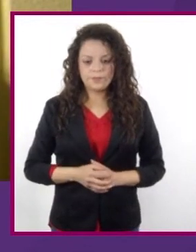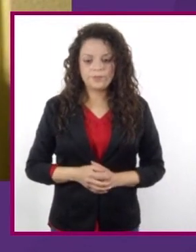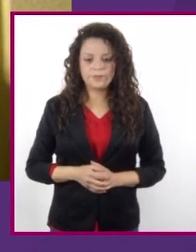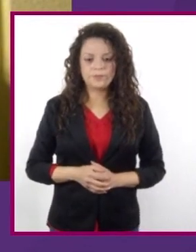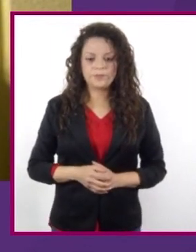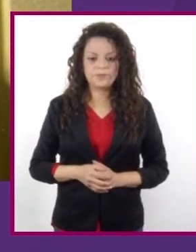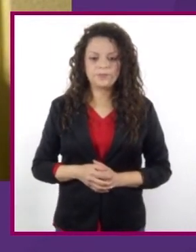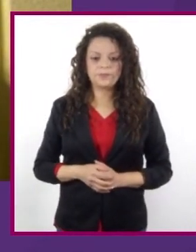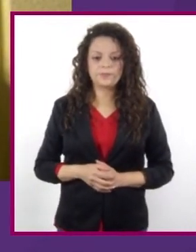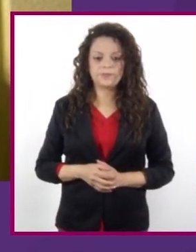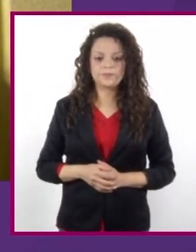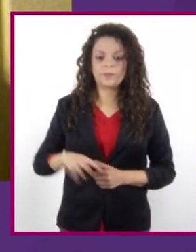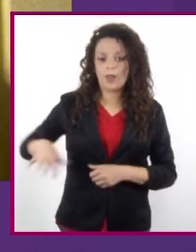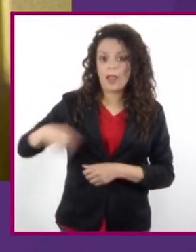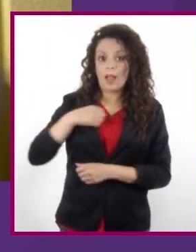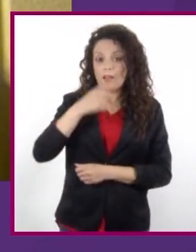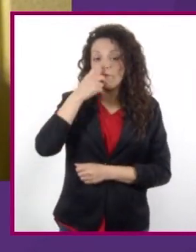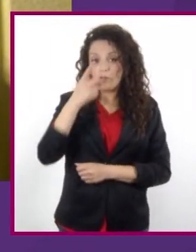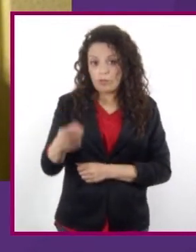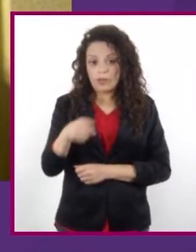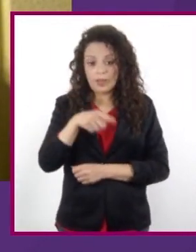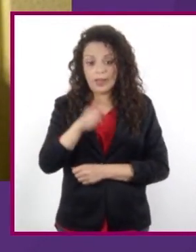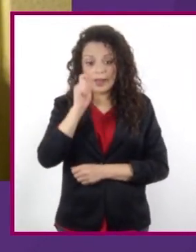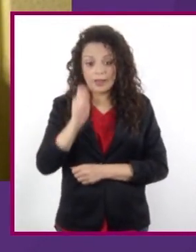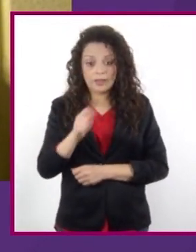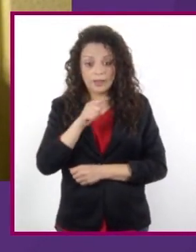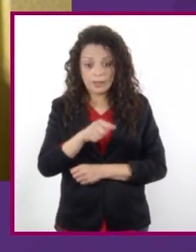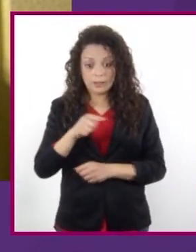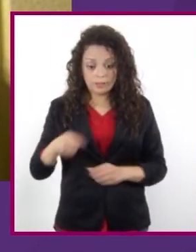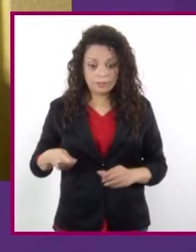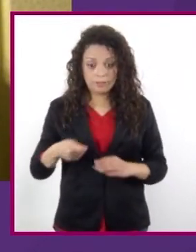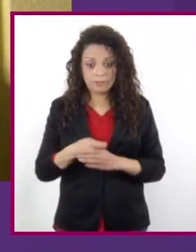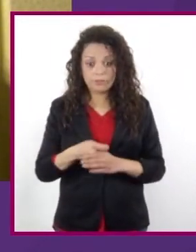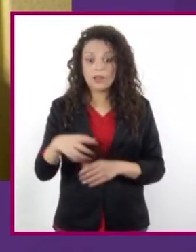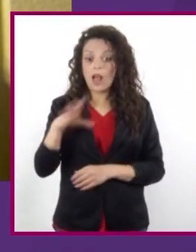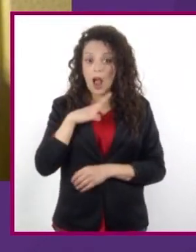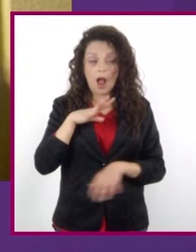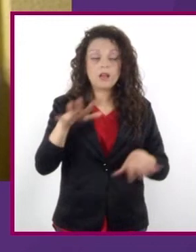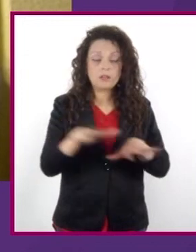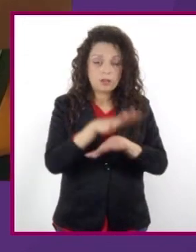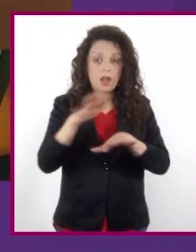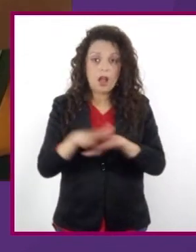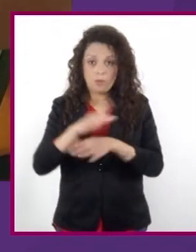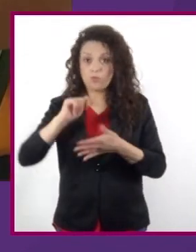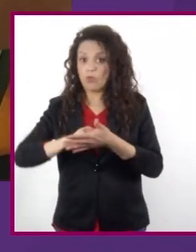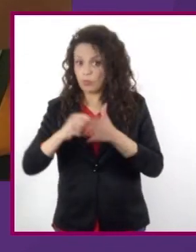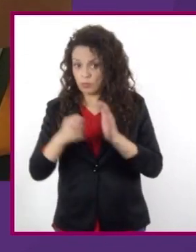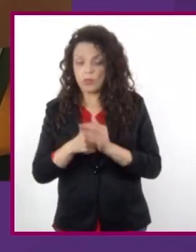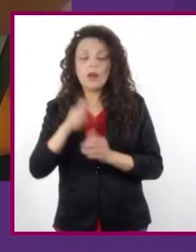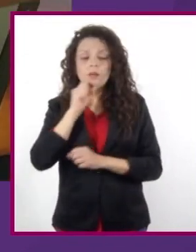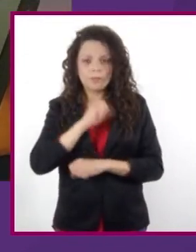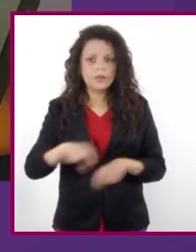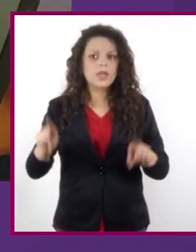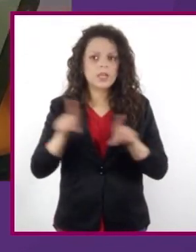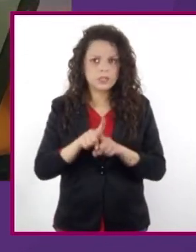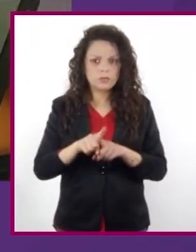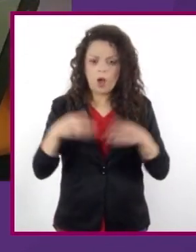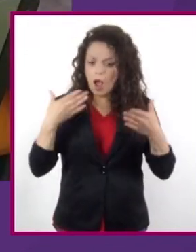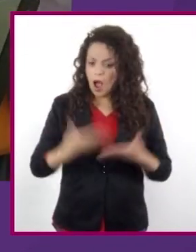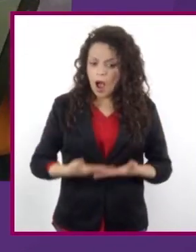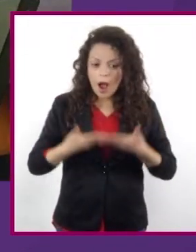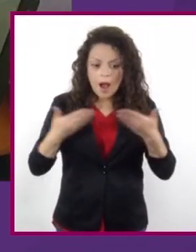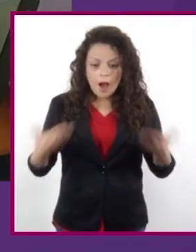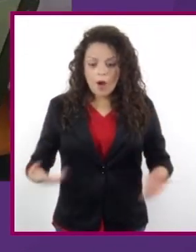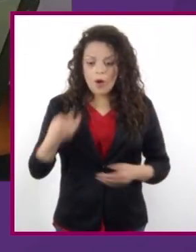Como bien lo mencioné, los puertos periféricos o de conexión también han tenido sus cambios técnicos. Hoy en día,